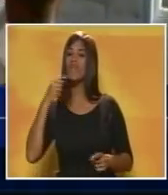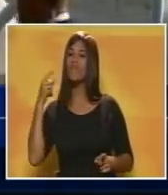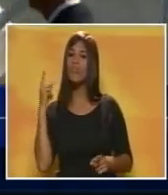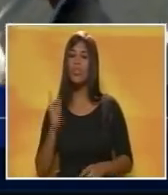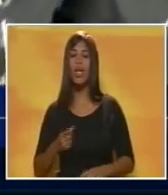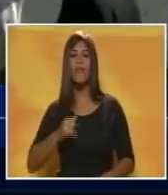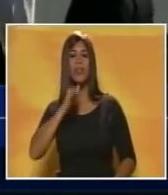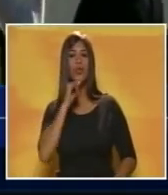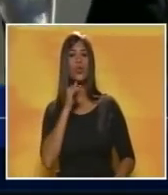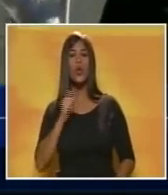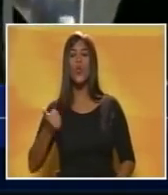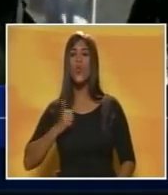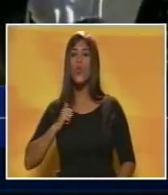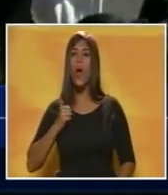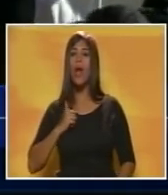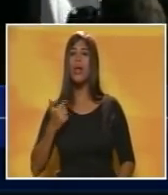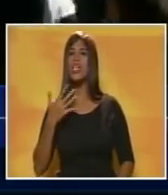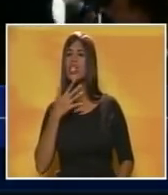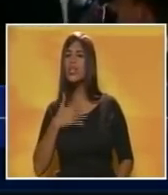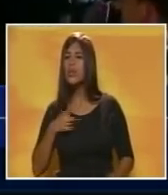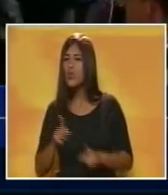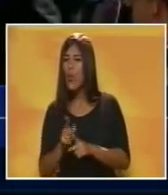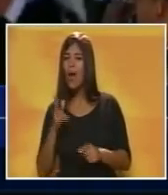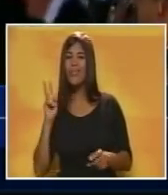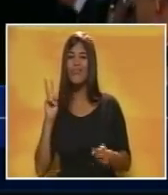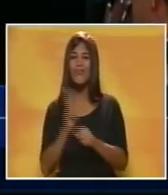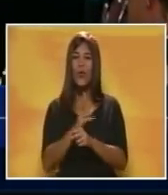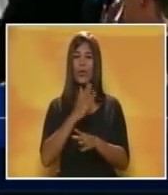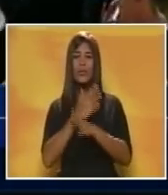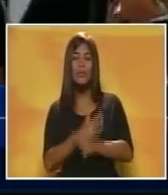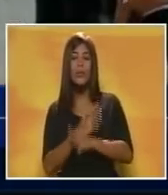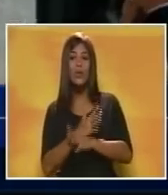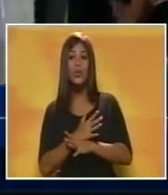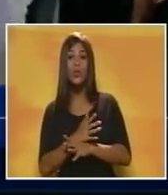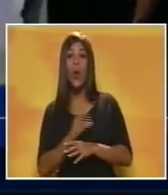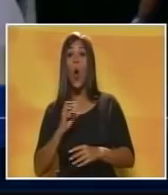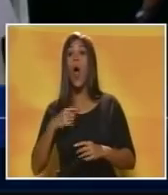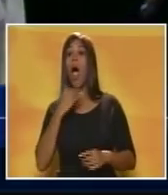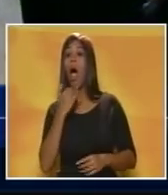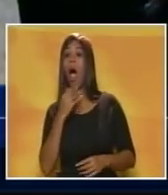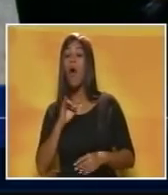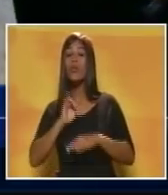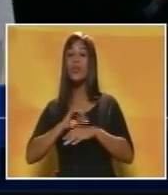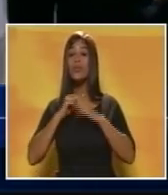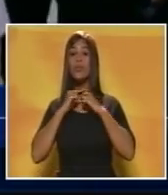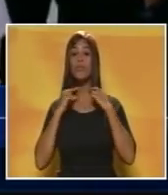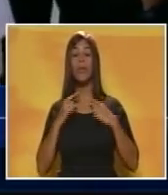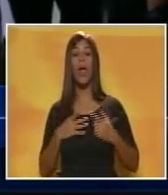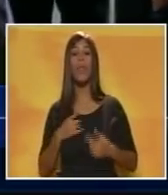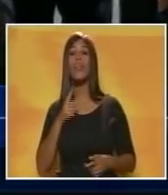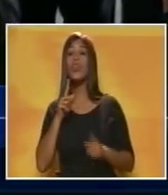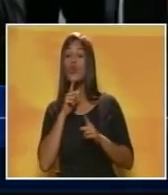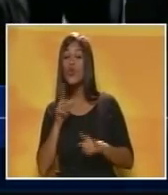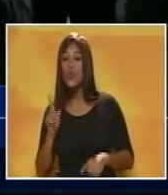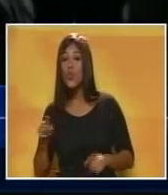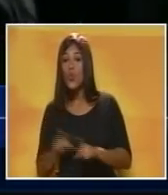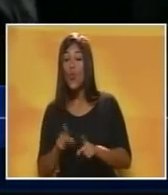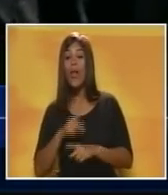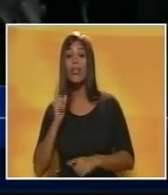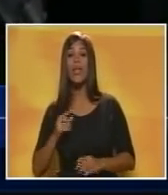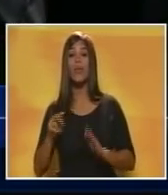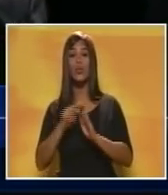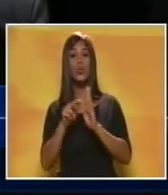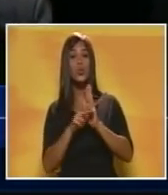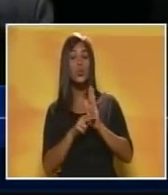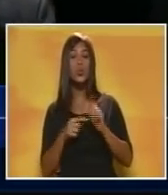denunciar cualquier presunto abuso sexual o de poder por parte de un clérigo. así como establecer el procedimiento a